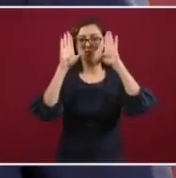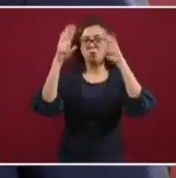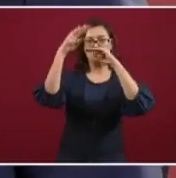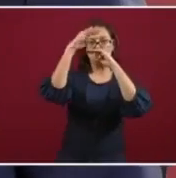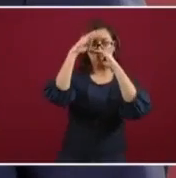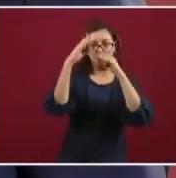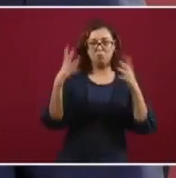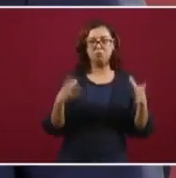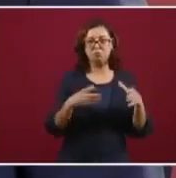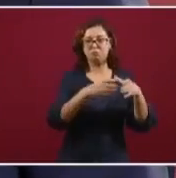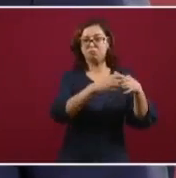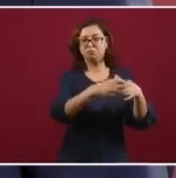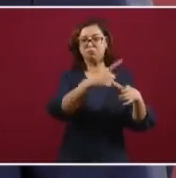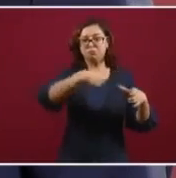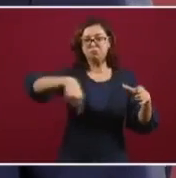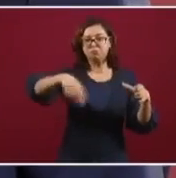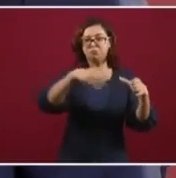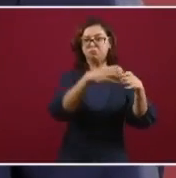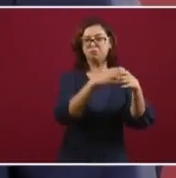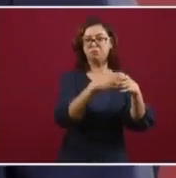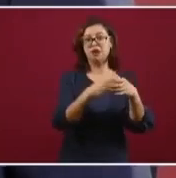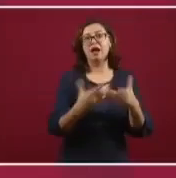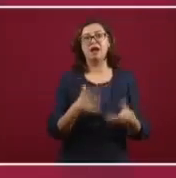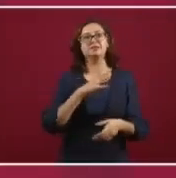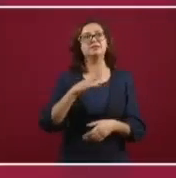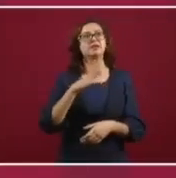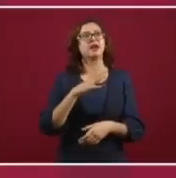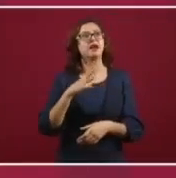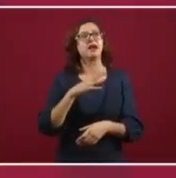conservadora de entonces, el Imparcial